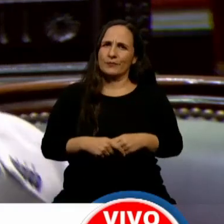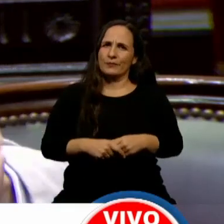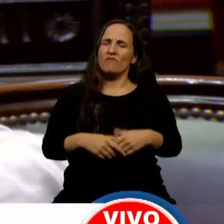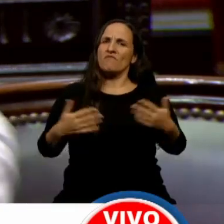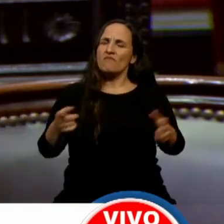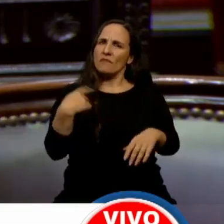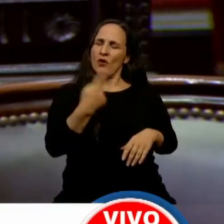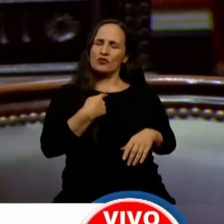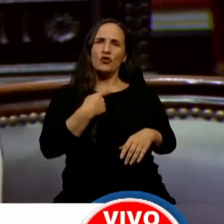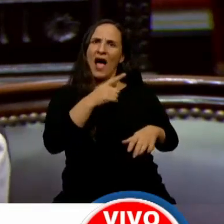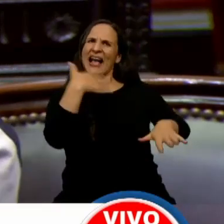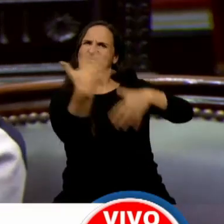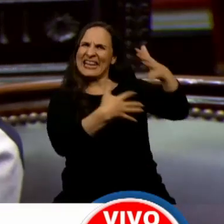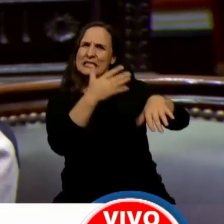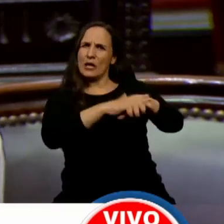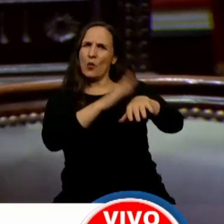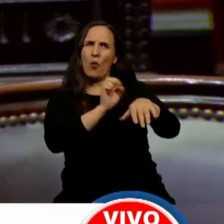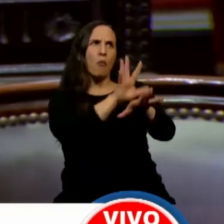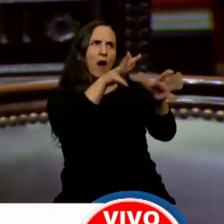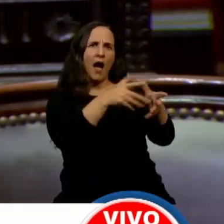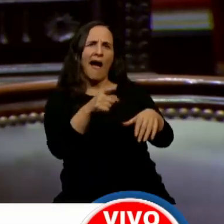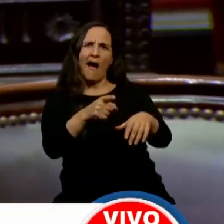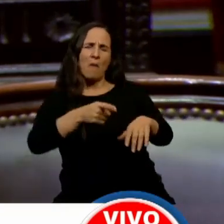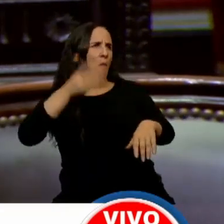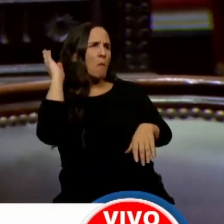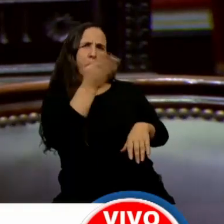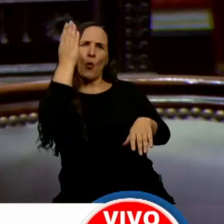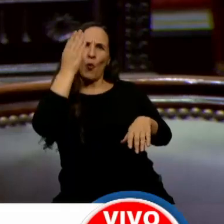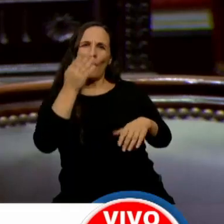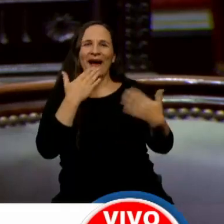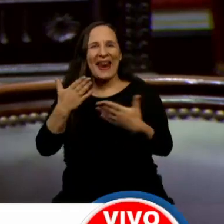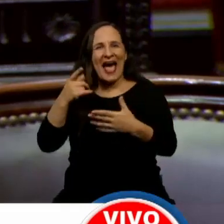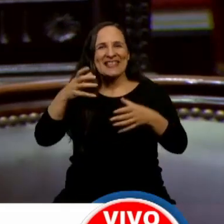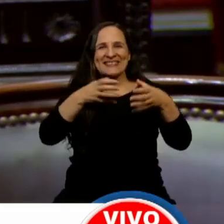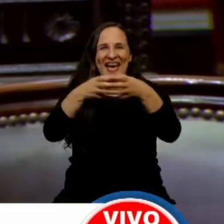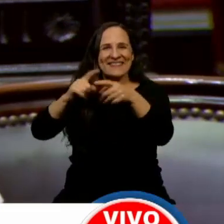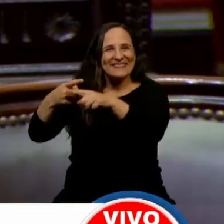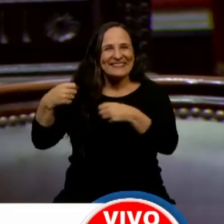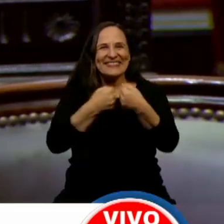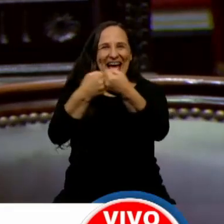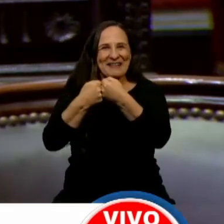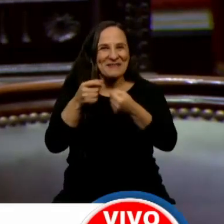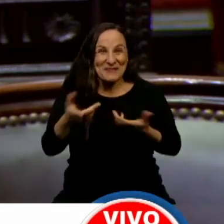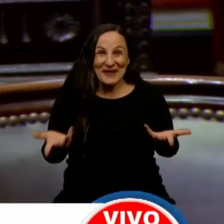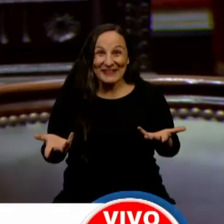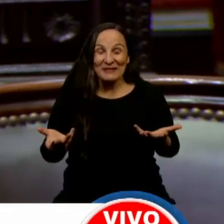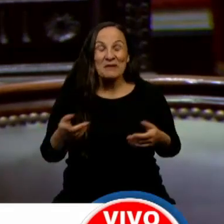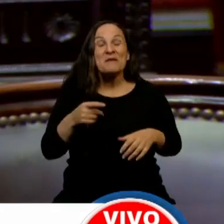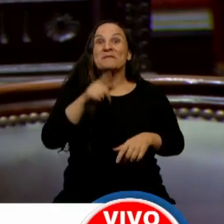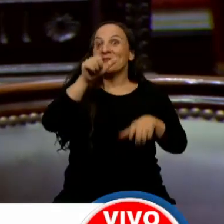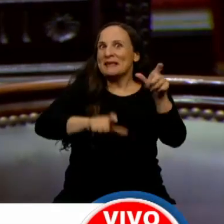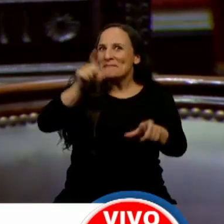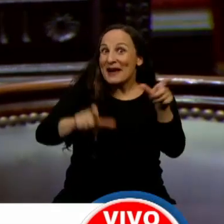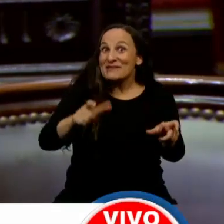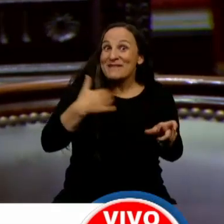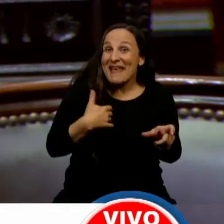logramos derrotar esta crisis de la pandemia mediante un gran acuerdo político, la Argentina y los sectores políticos, pero los argentinos en